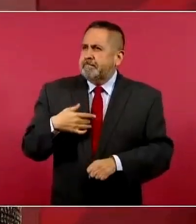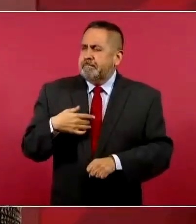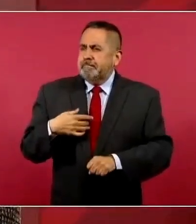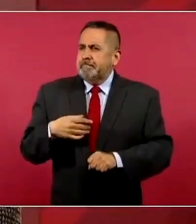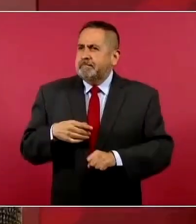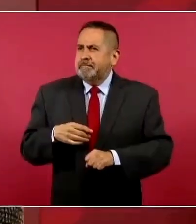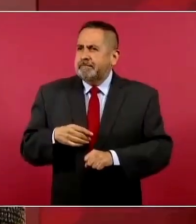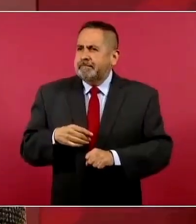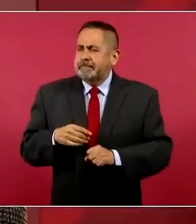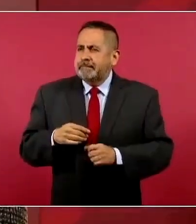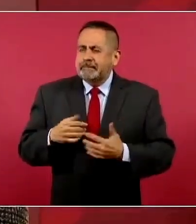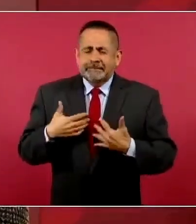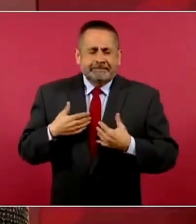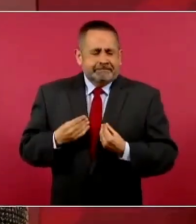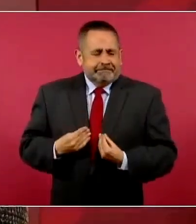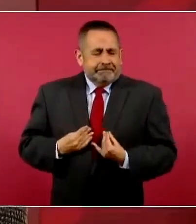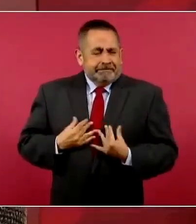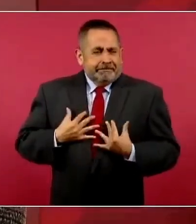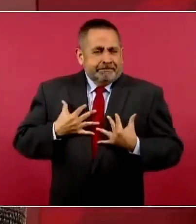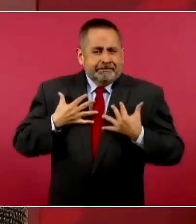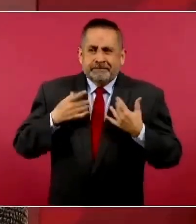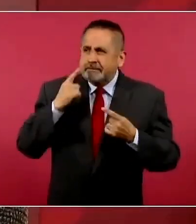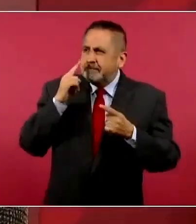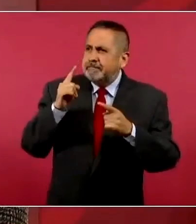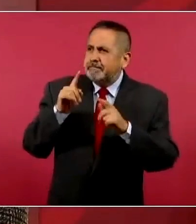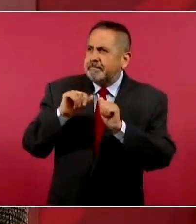la exquisitez, el arte,